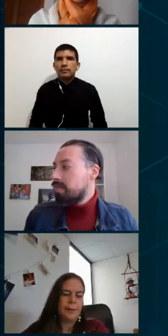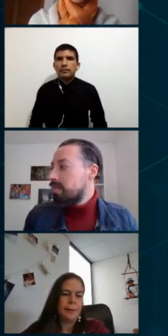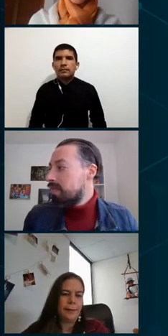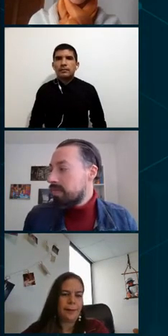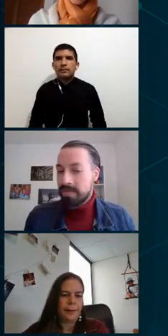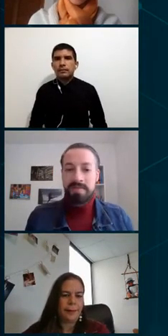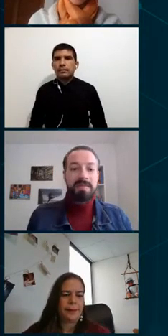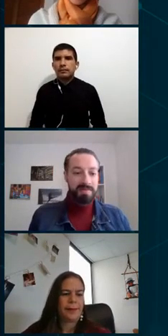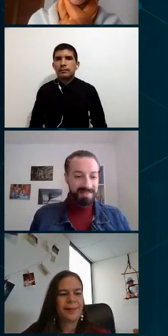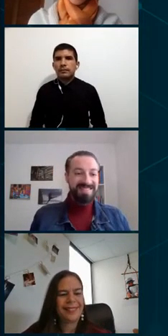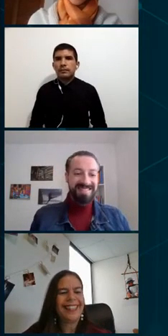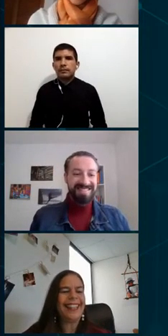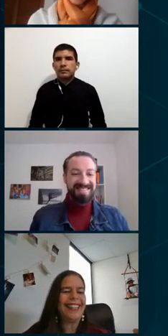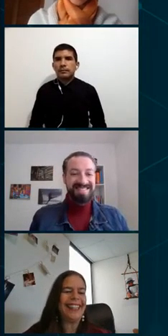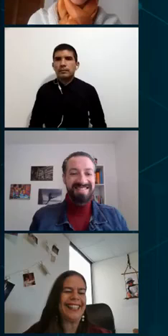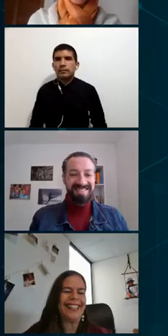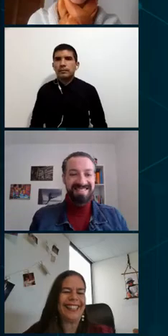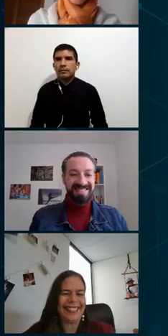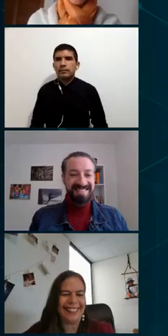Centella, gracias.